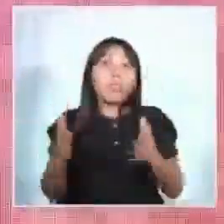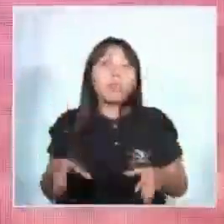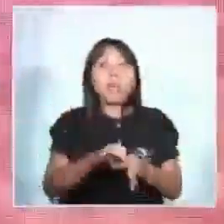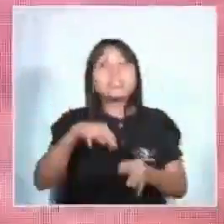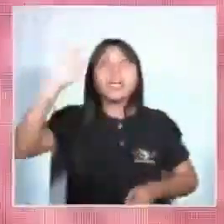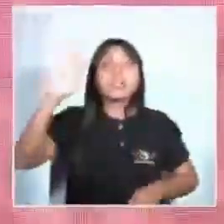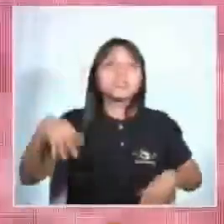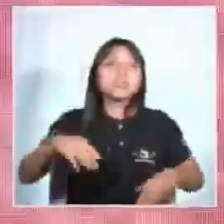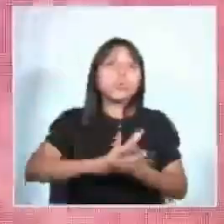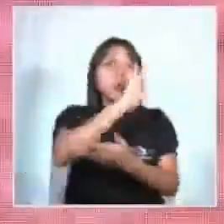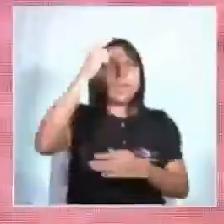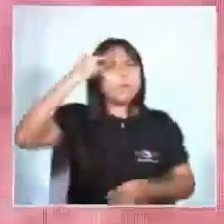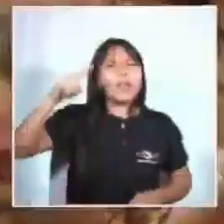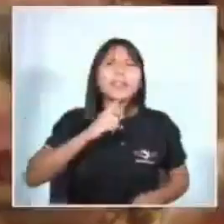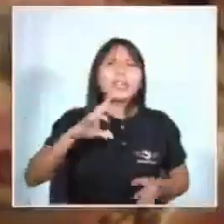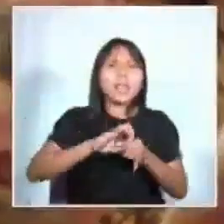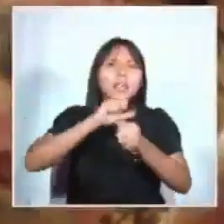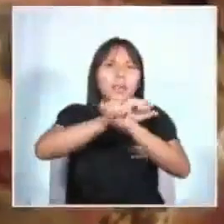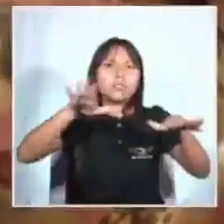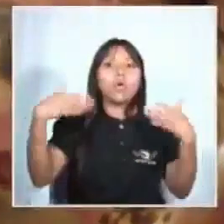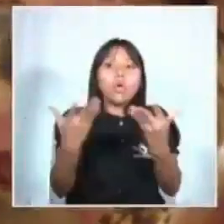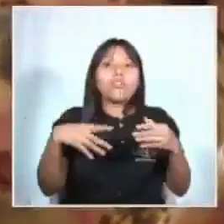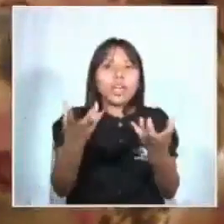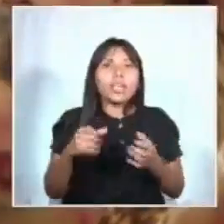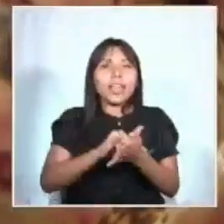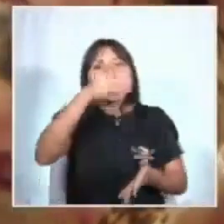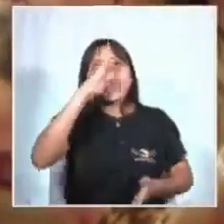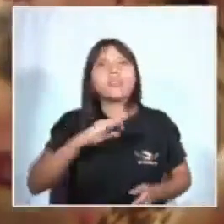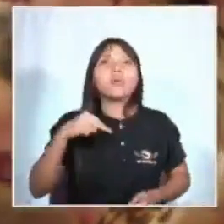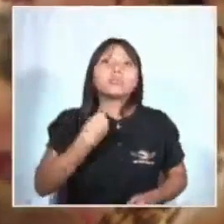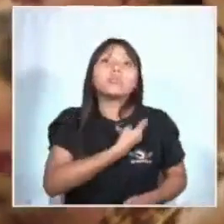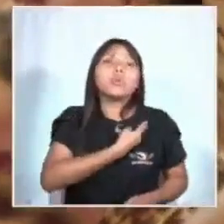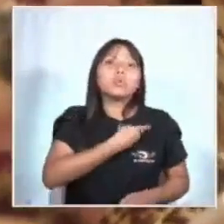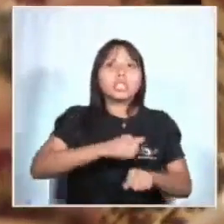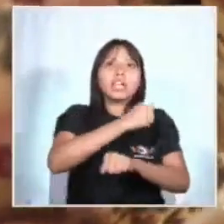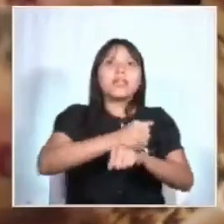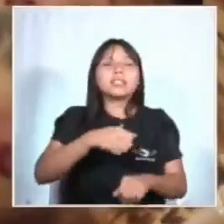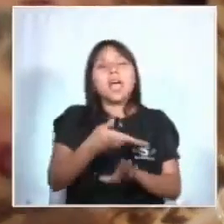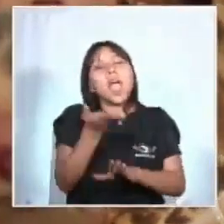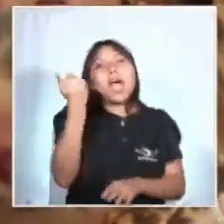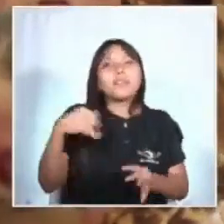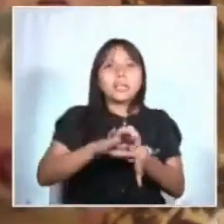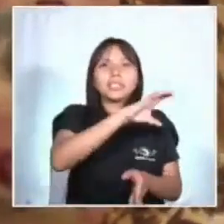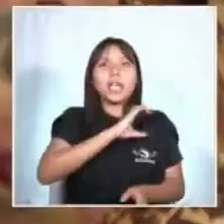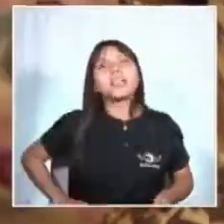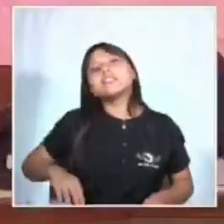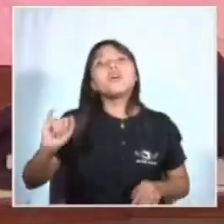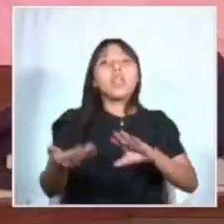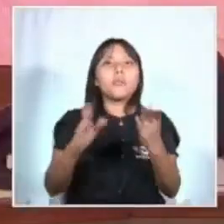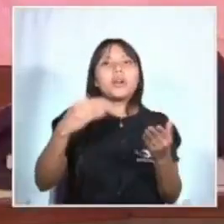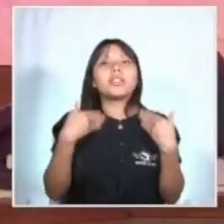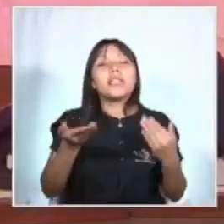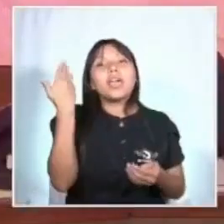bendición donde quiera que el Dios Todopoderoso nos plante. Antes de Cristo, la muerte tenía poder sobre